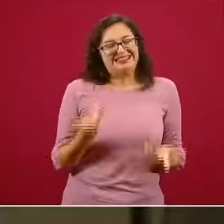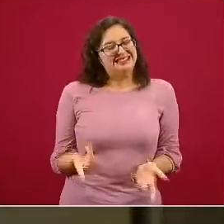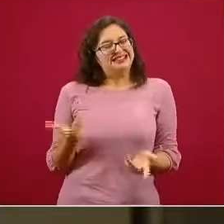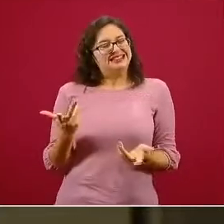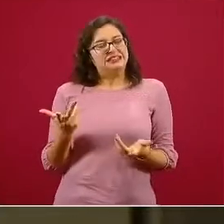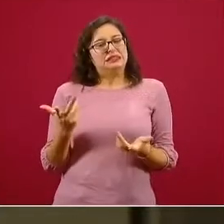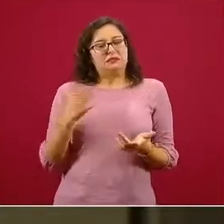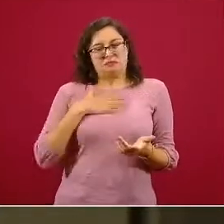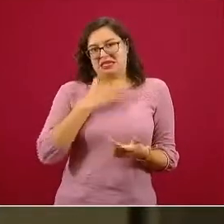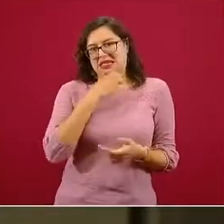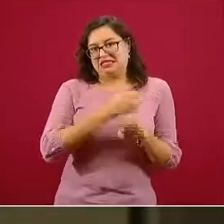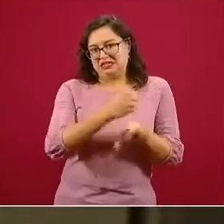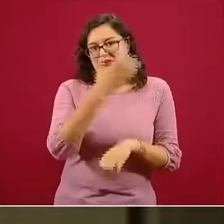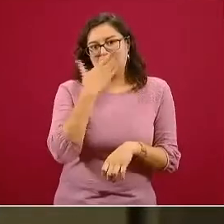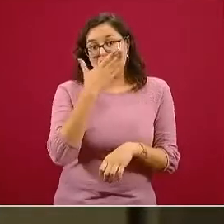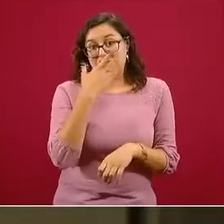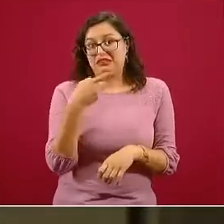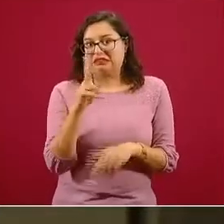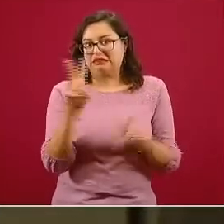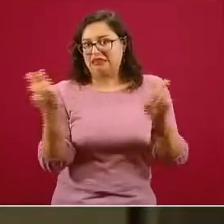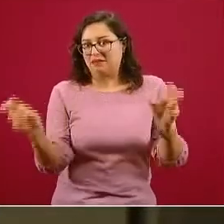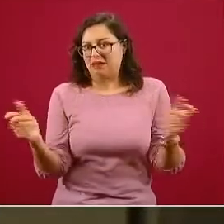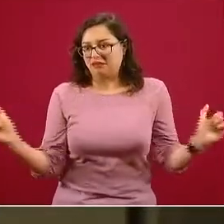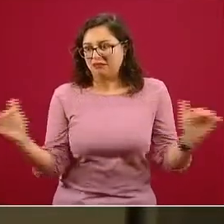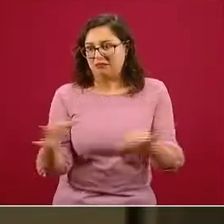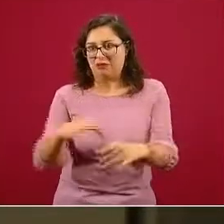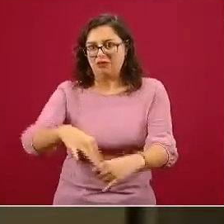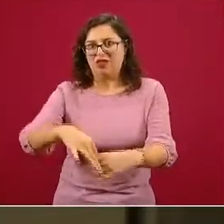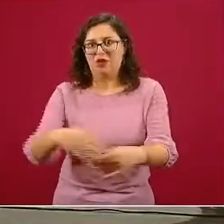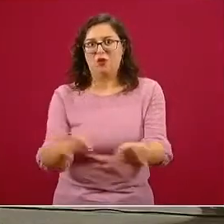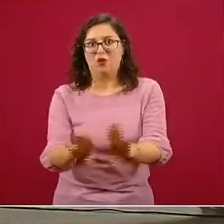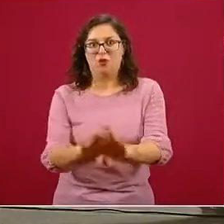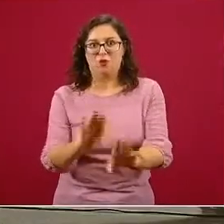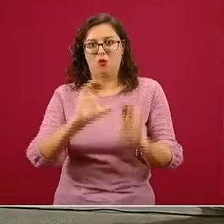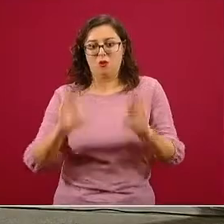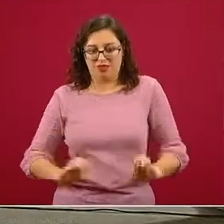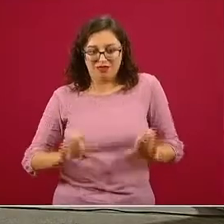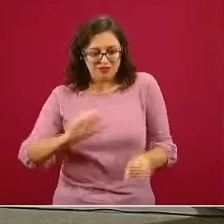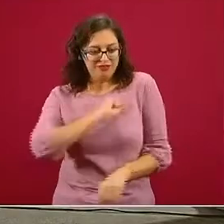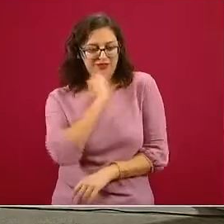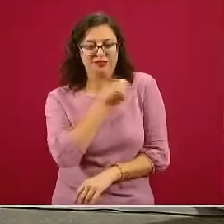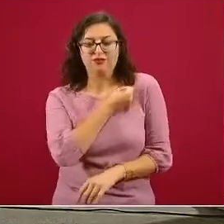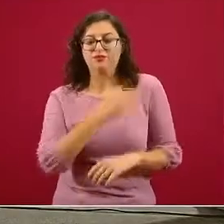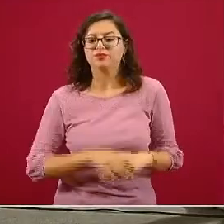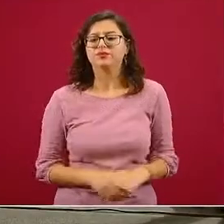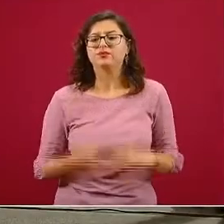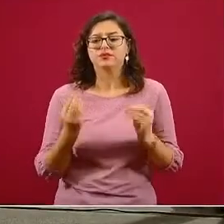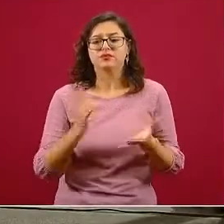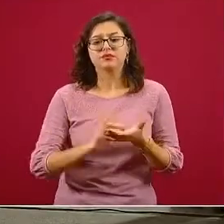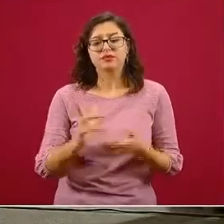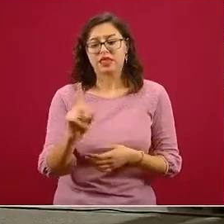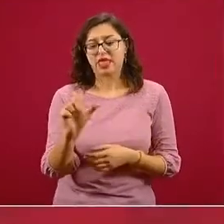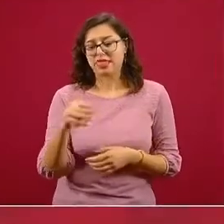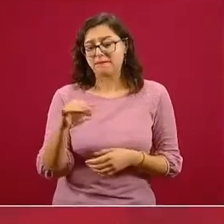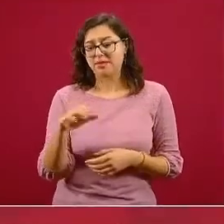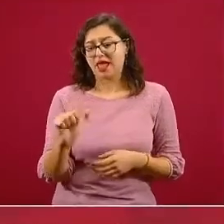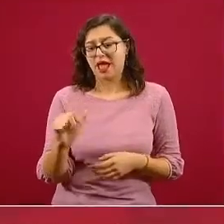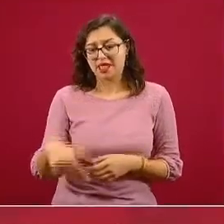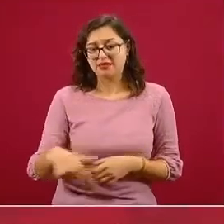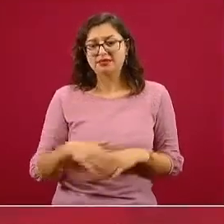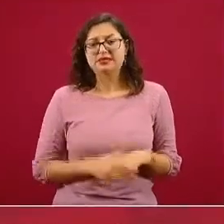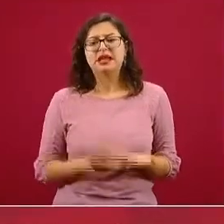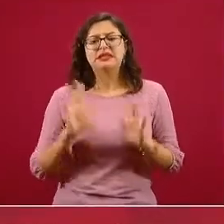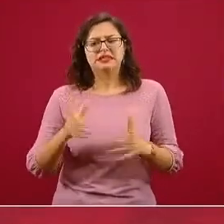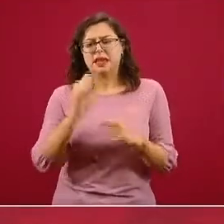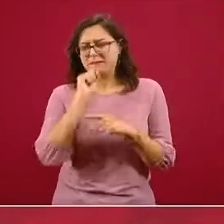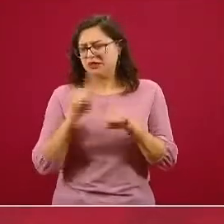en materia de lo que es la seguridad sanitaria también de quienes participamos en esto, ¿no? Gracias. Cómo no, muchas gracias, Damián, por esta pregunta. Hace un par de días me